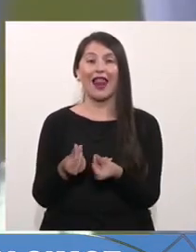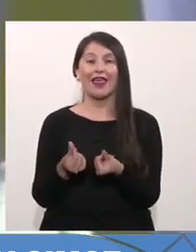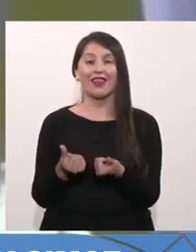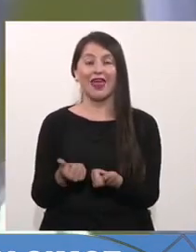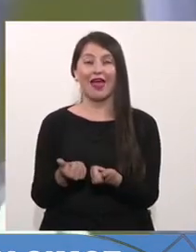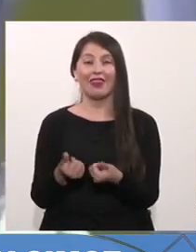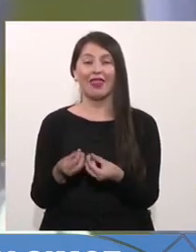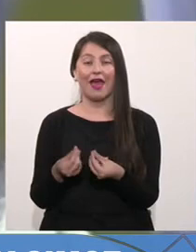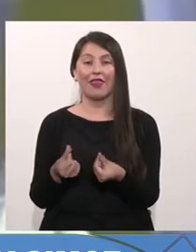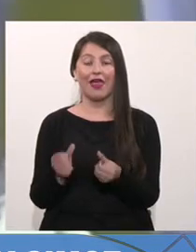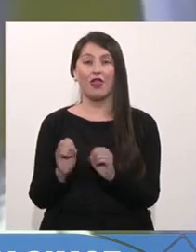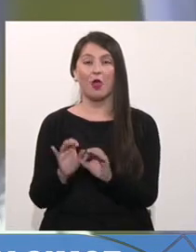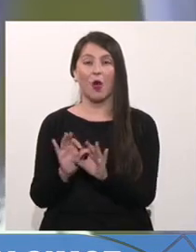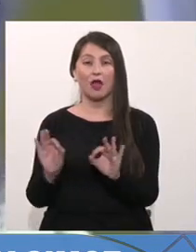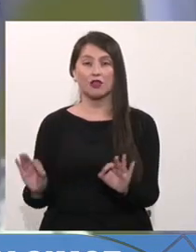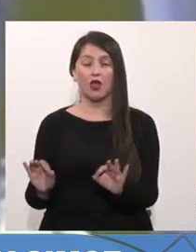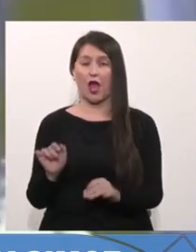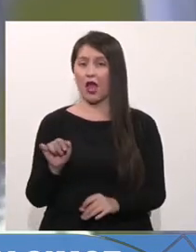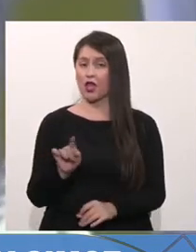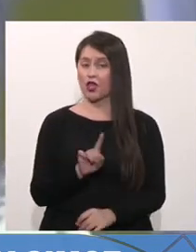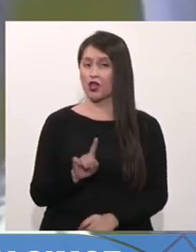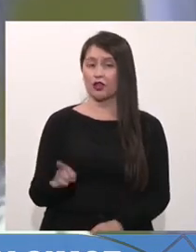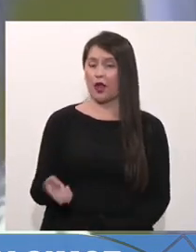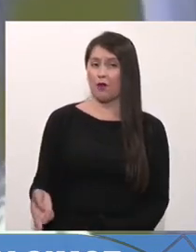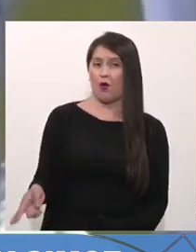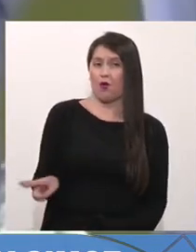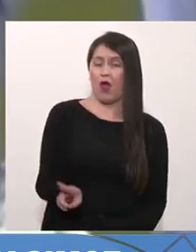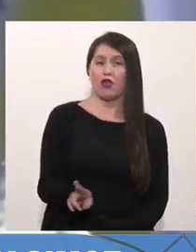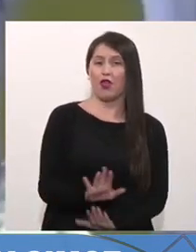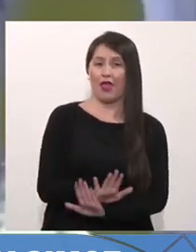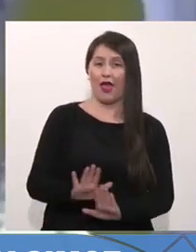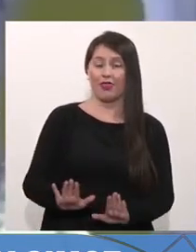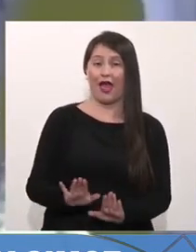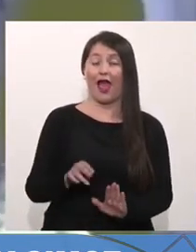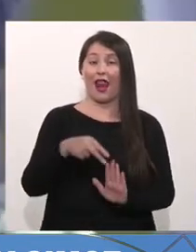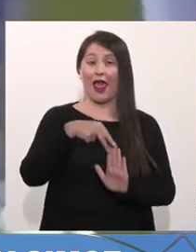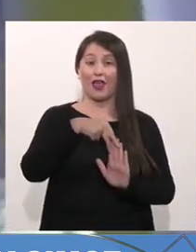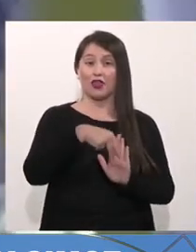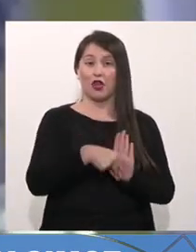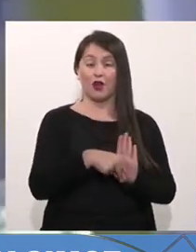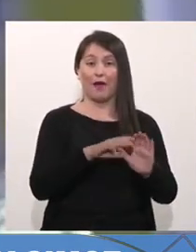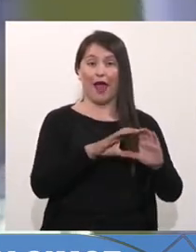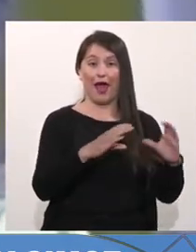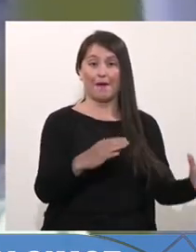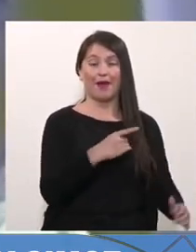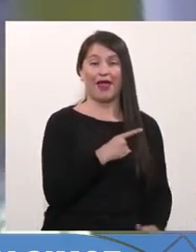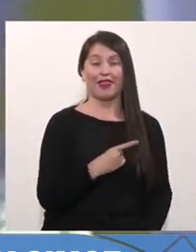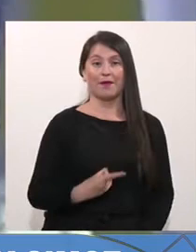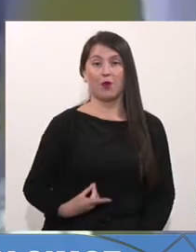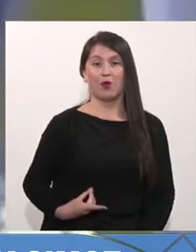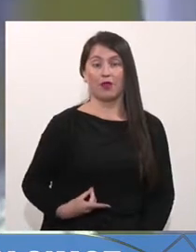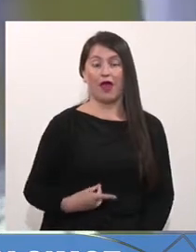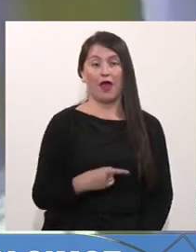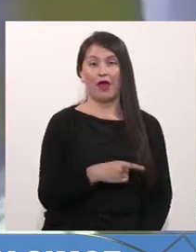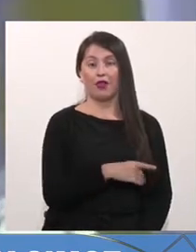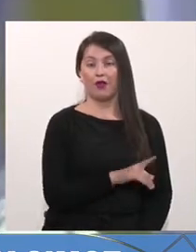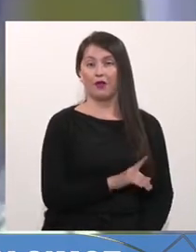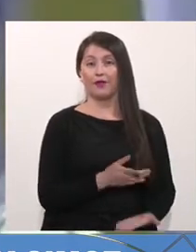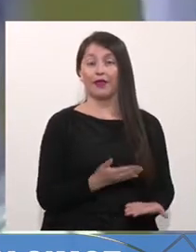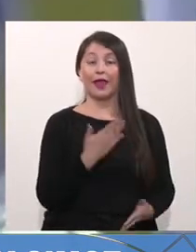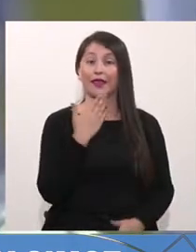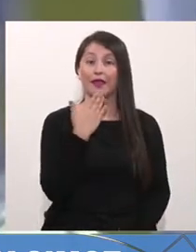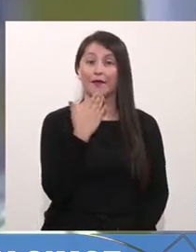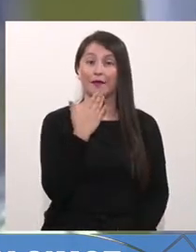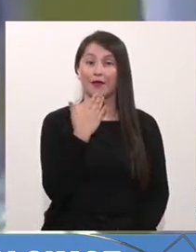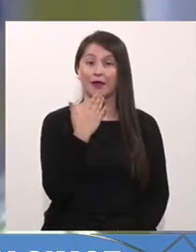educación, acá nosotros no estamos reponiendo nada. La norma que se cayó en la Cámara de Diputados, que también,